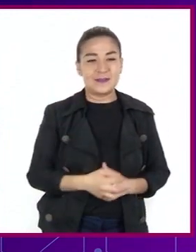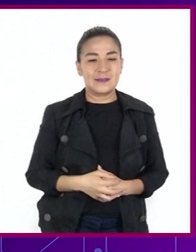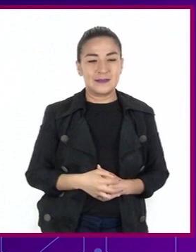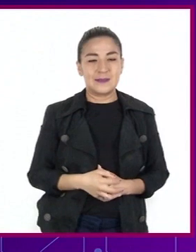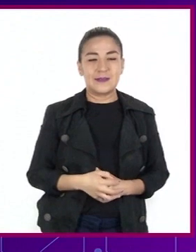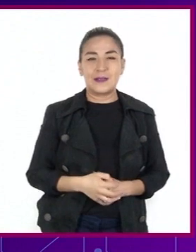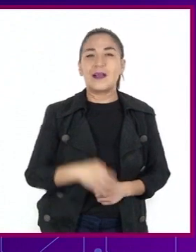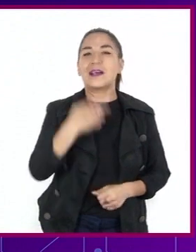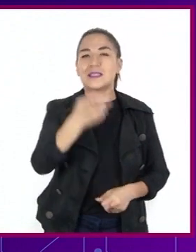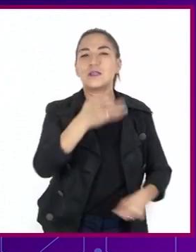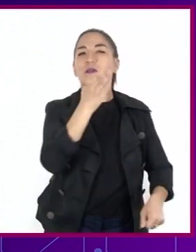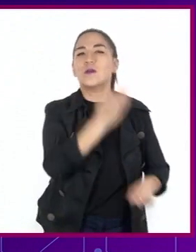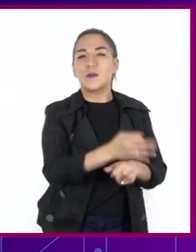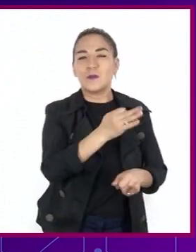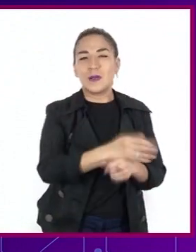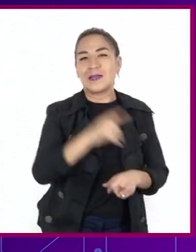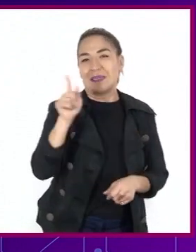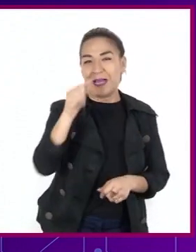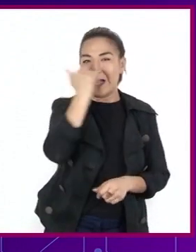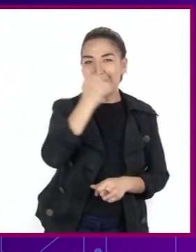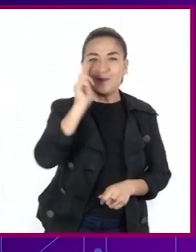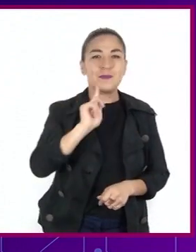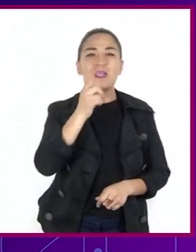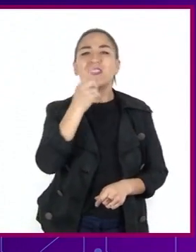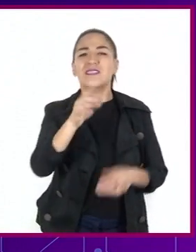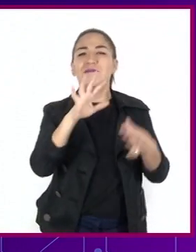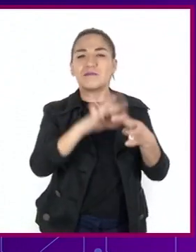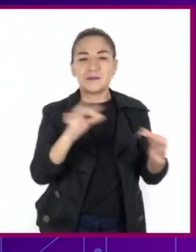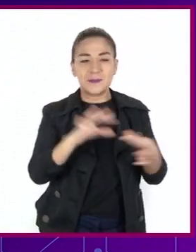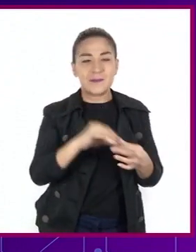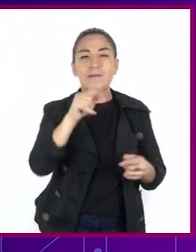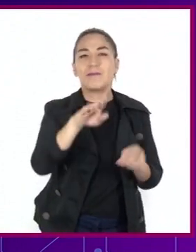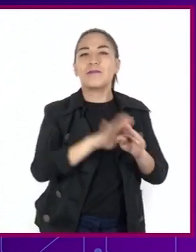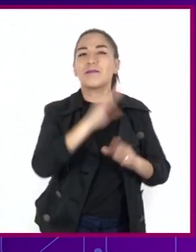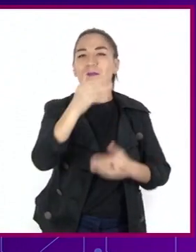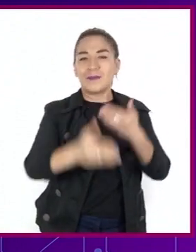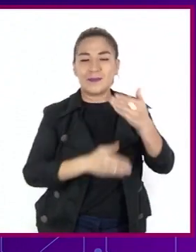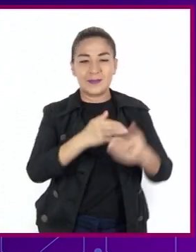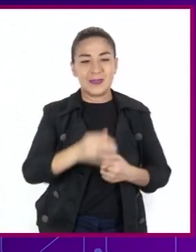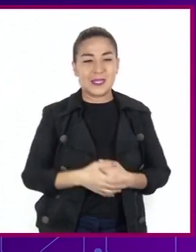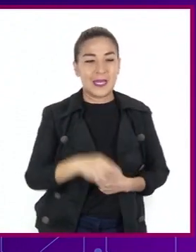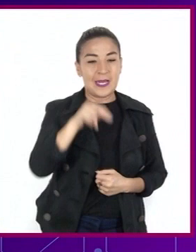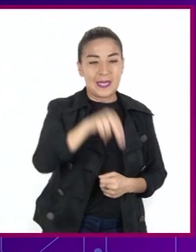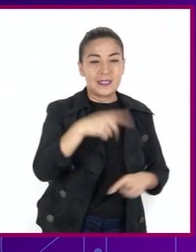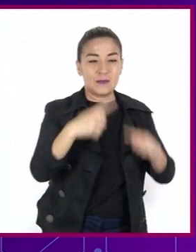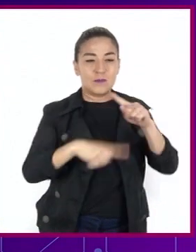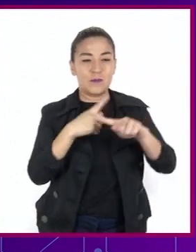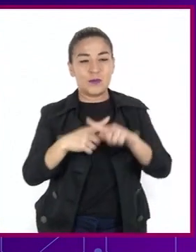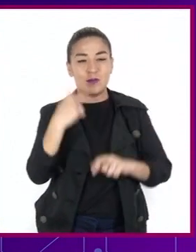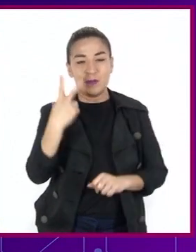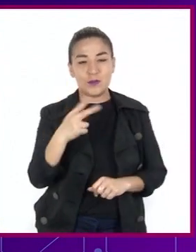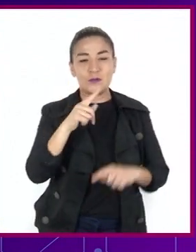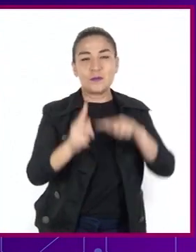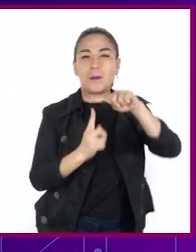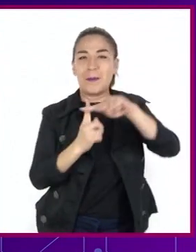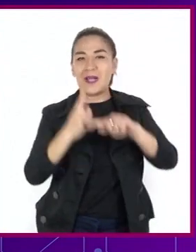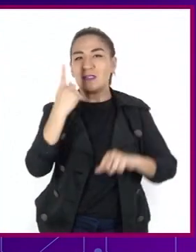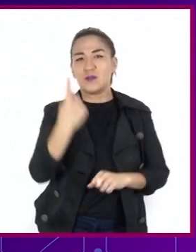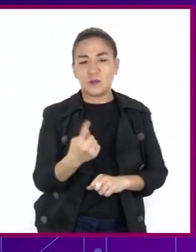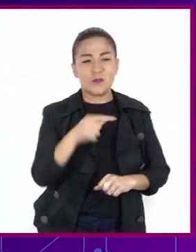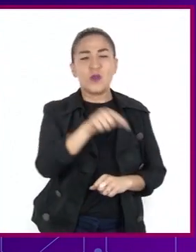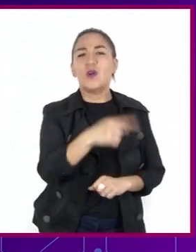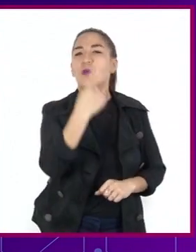este caso, la alumna indica que la expresión general de la sucesión es n por 2 más 1. El 1 siempre